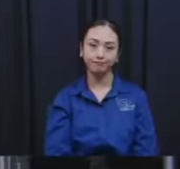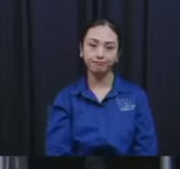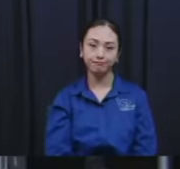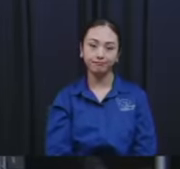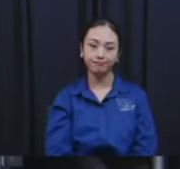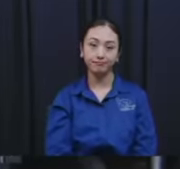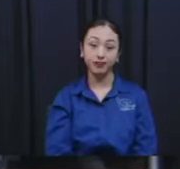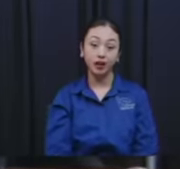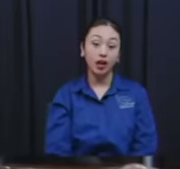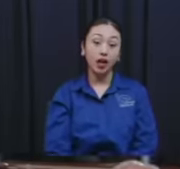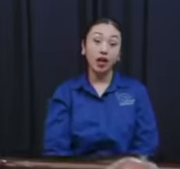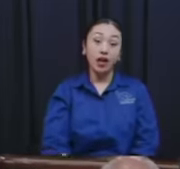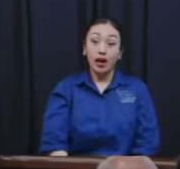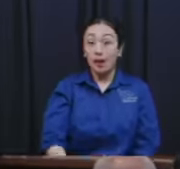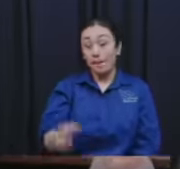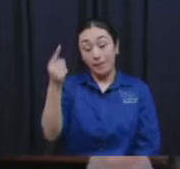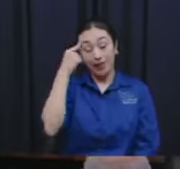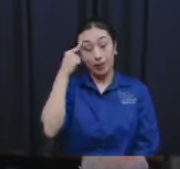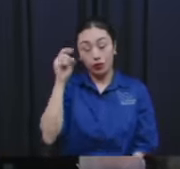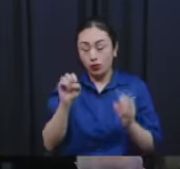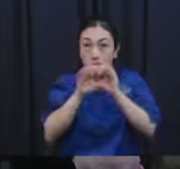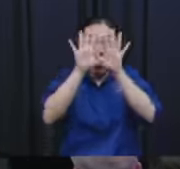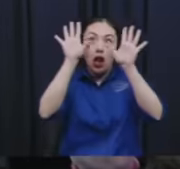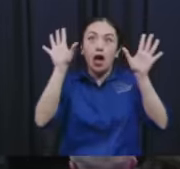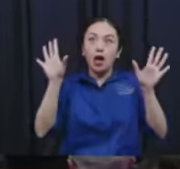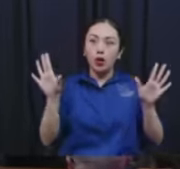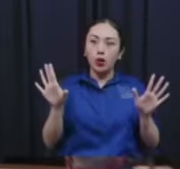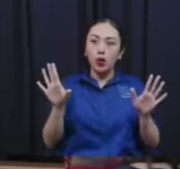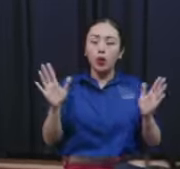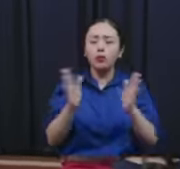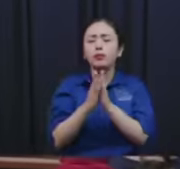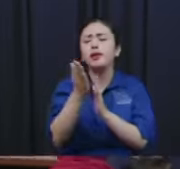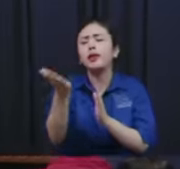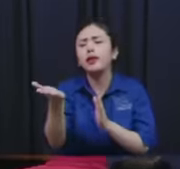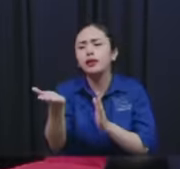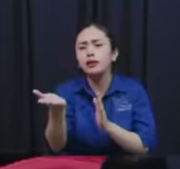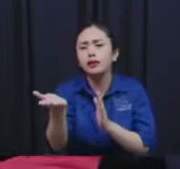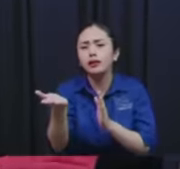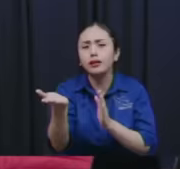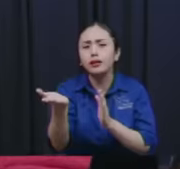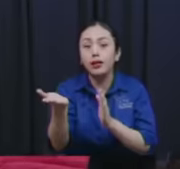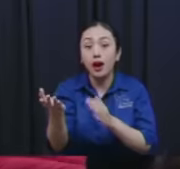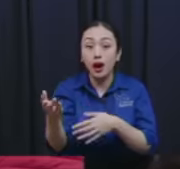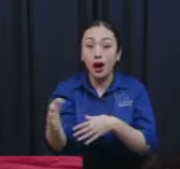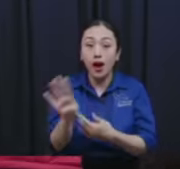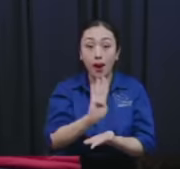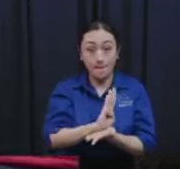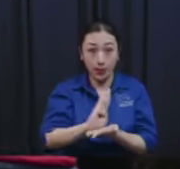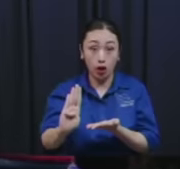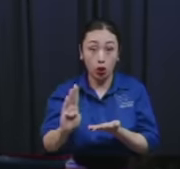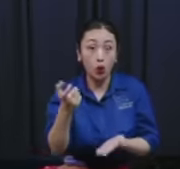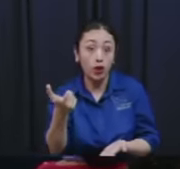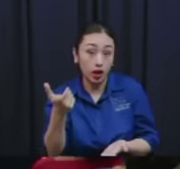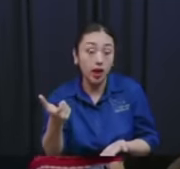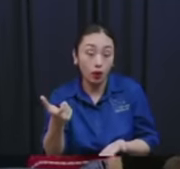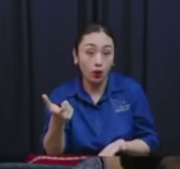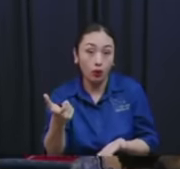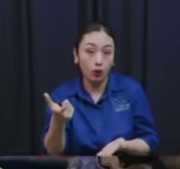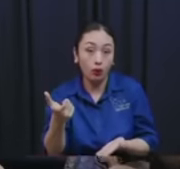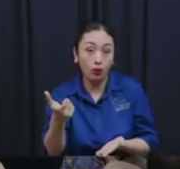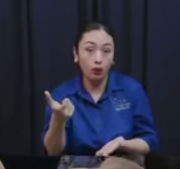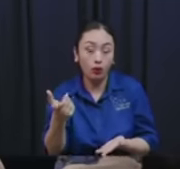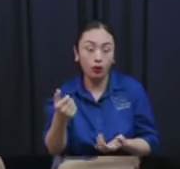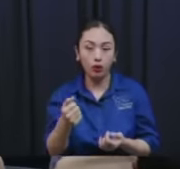y es un milagro Porque con el crédito que tenía no le iban a dar Ni 20 lengas pero no sería más milagro que no le